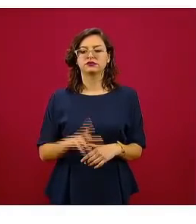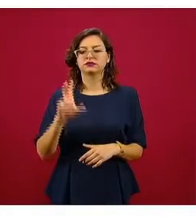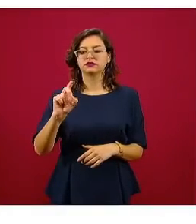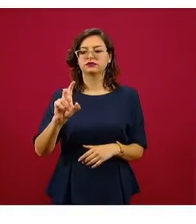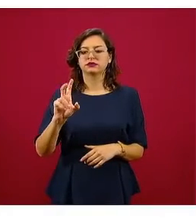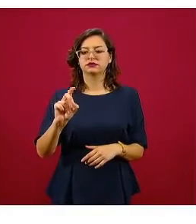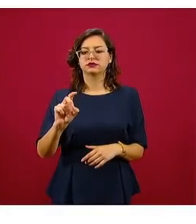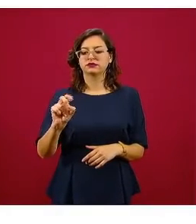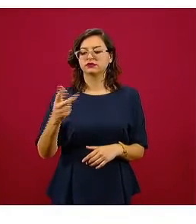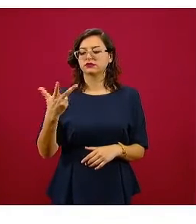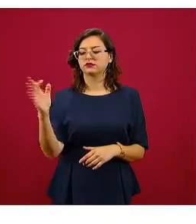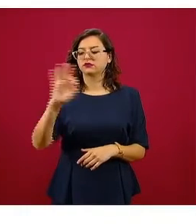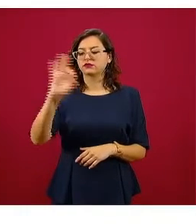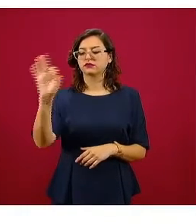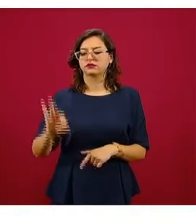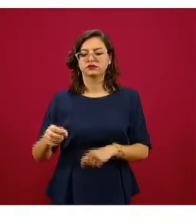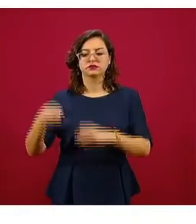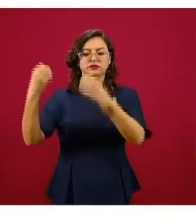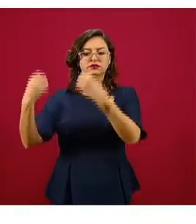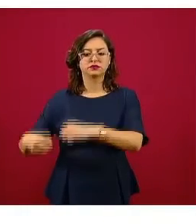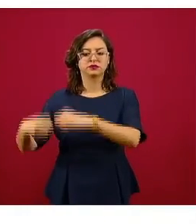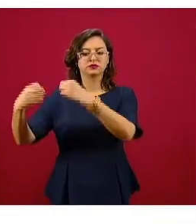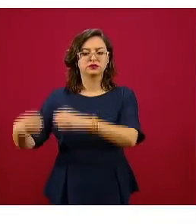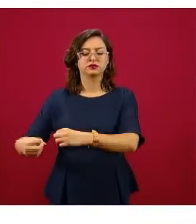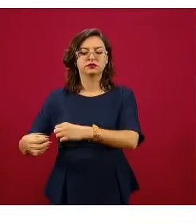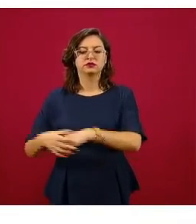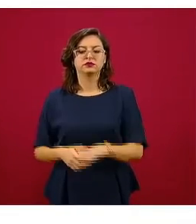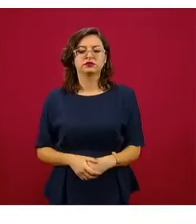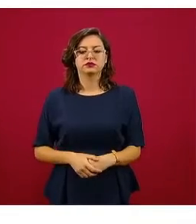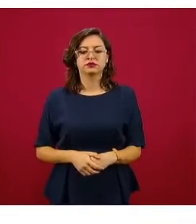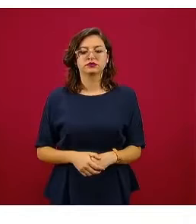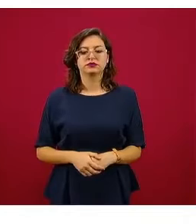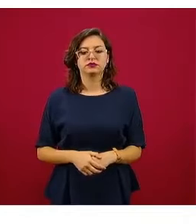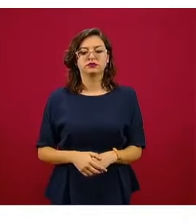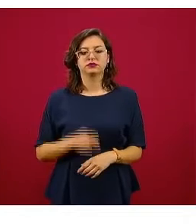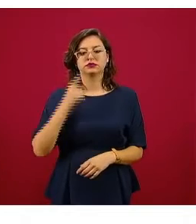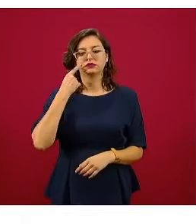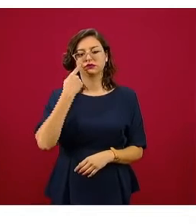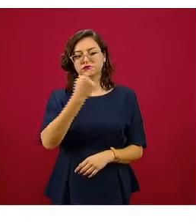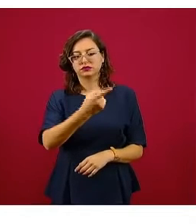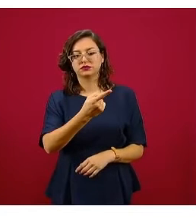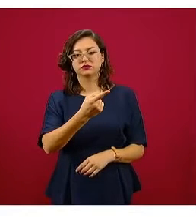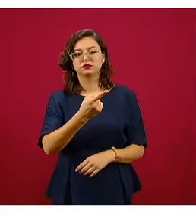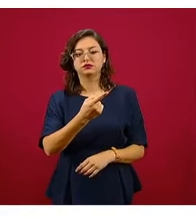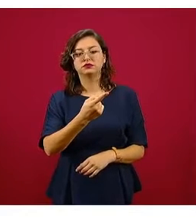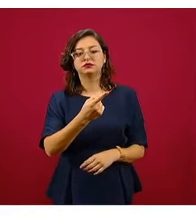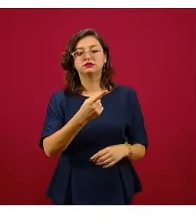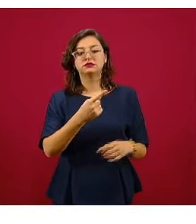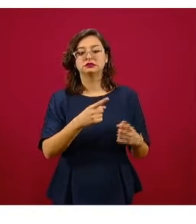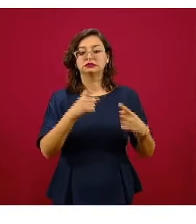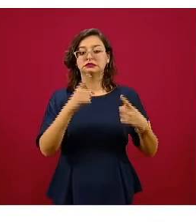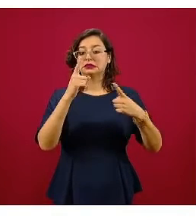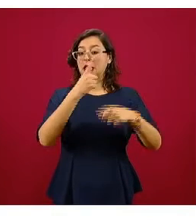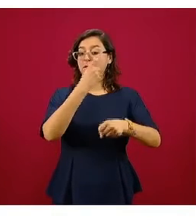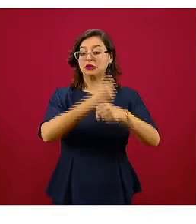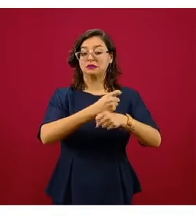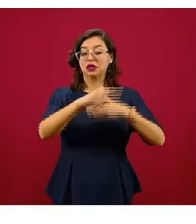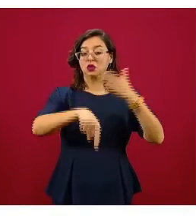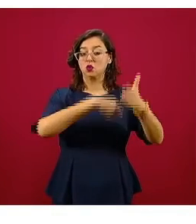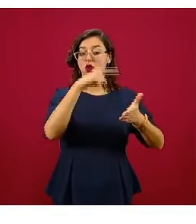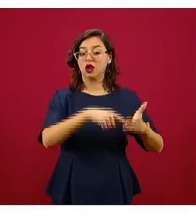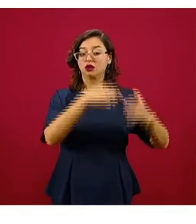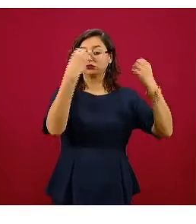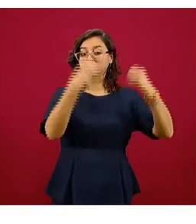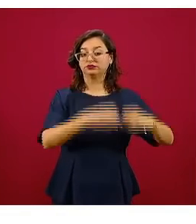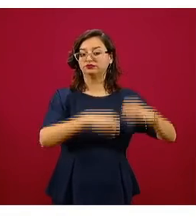38 de ocupación. Y allá está Ciudad de México y está Guerrero,